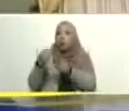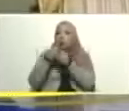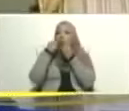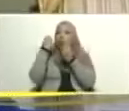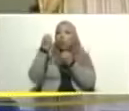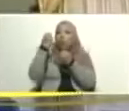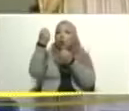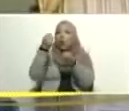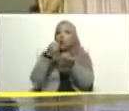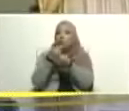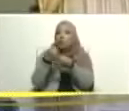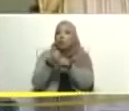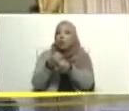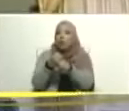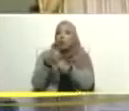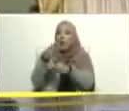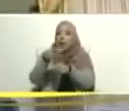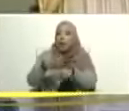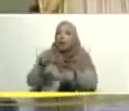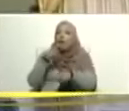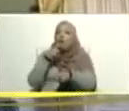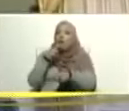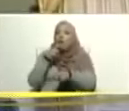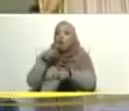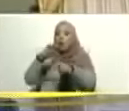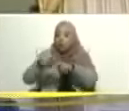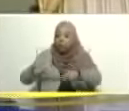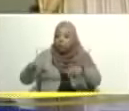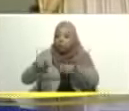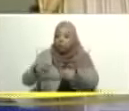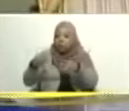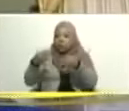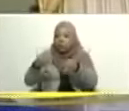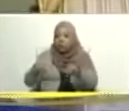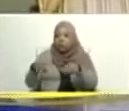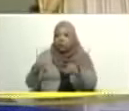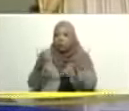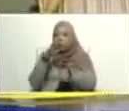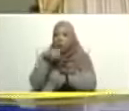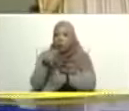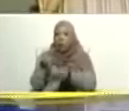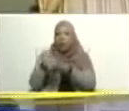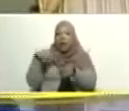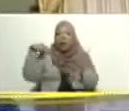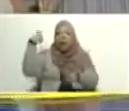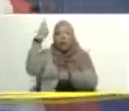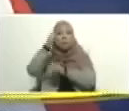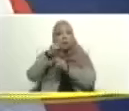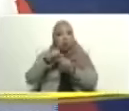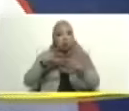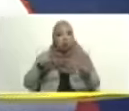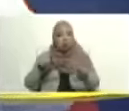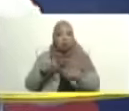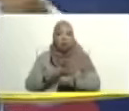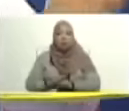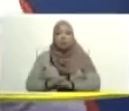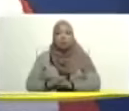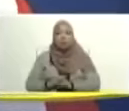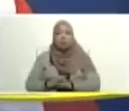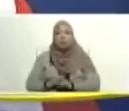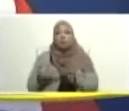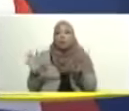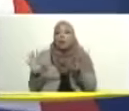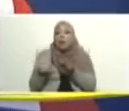contra la minería ilegal depredadora en el Amazonas, que es un solo